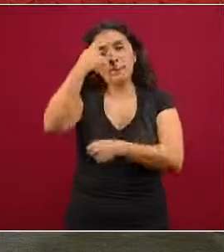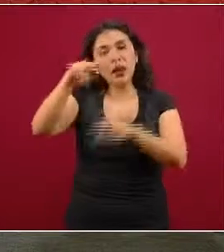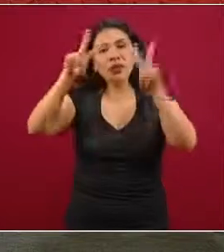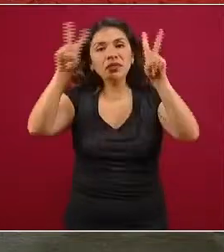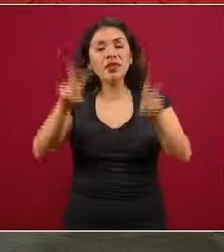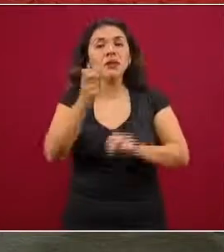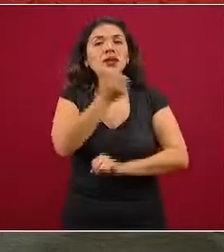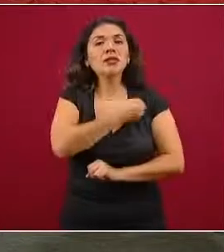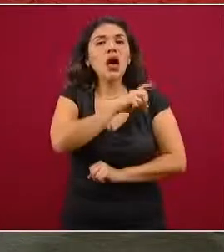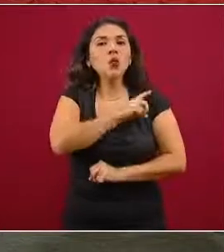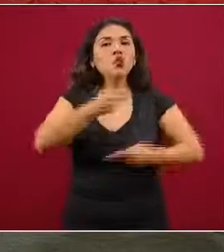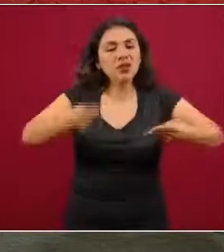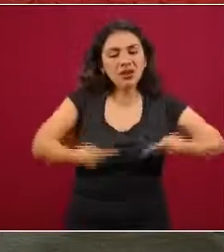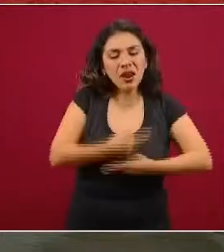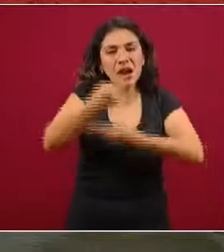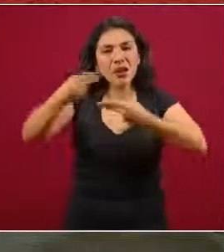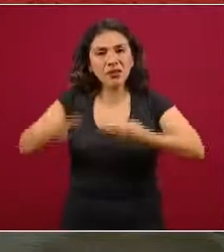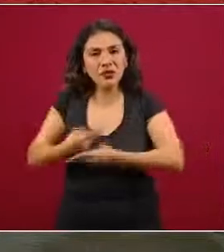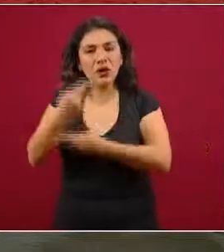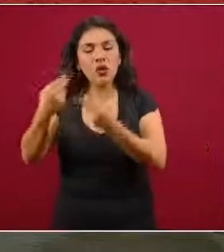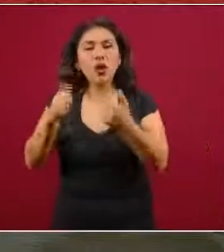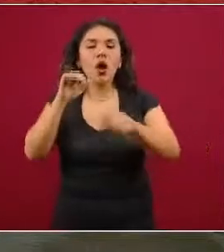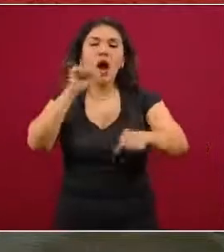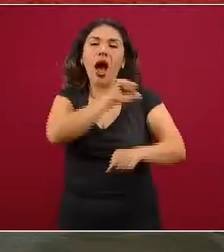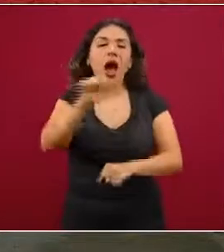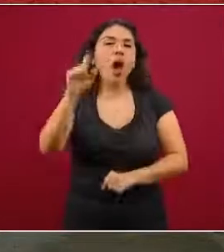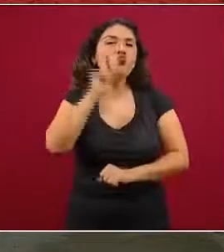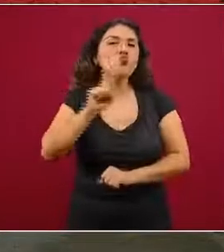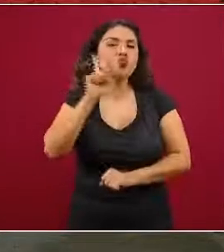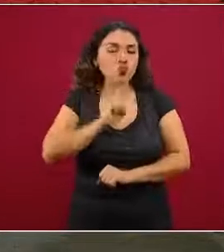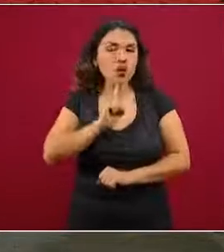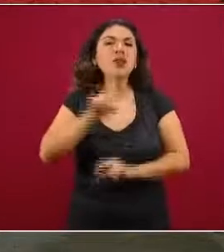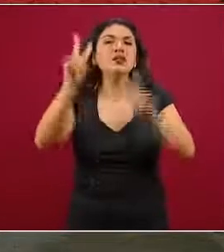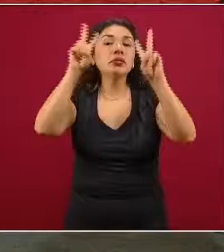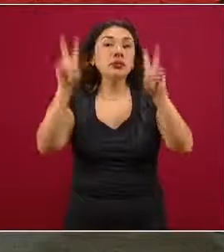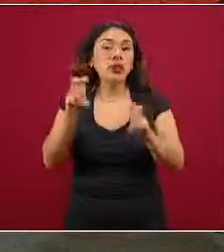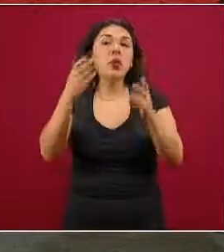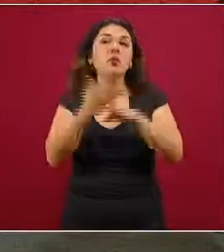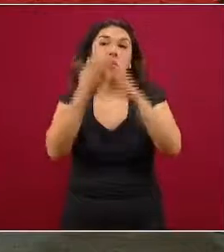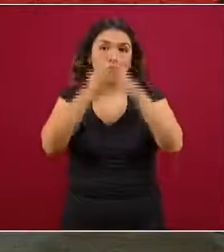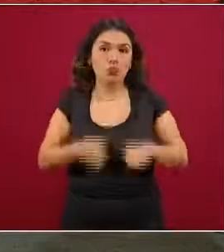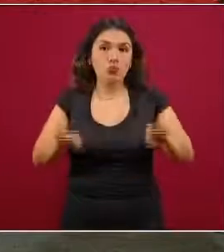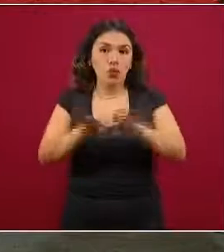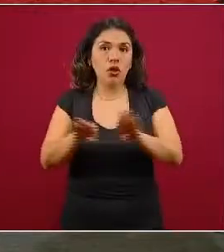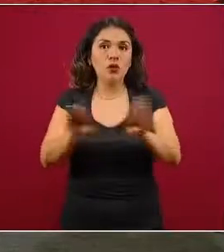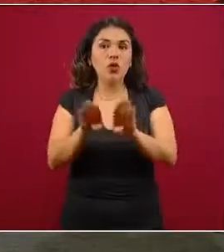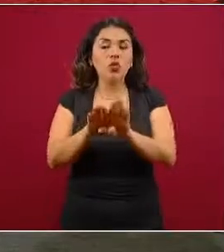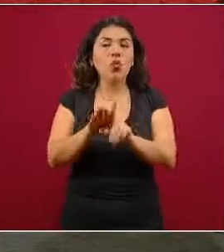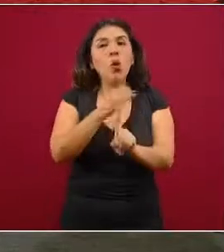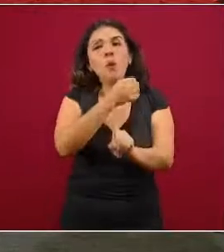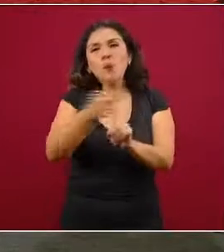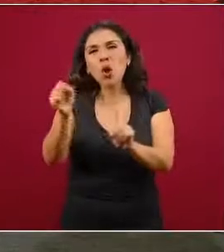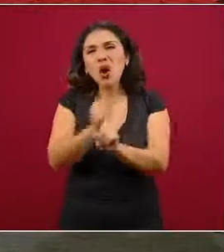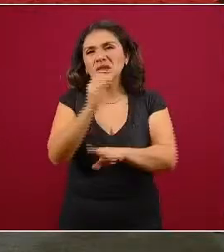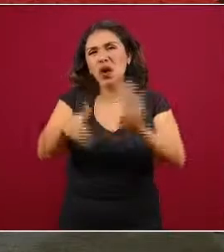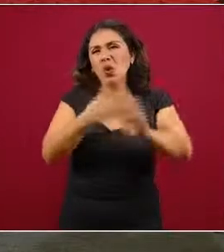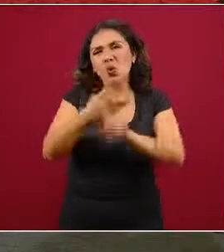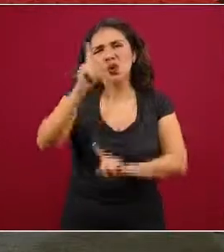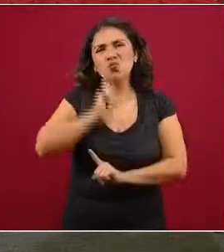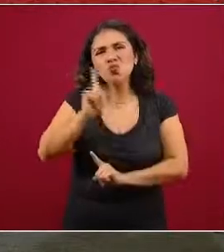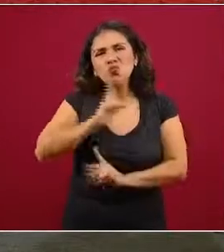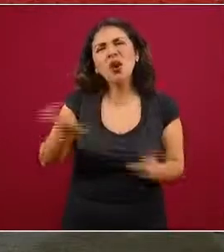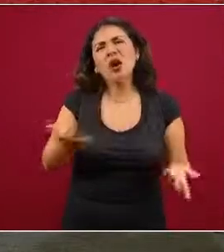salud reproductiva, la salud de las mujeres, desde luego temas importantísimos como la violencia de género y